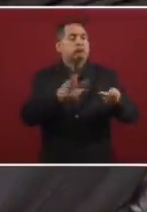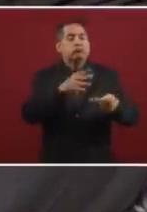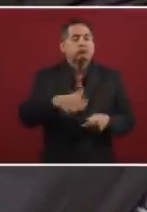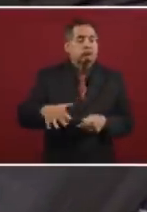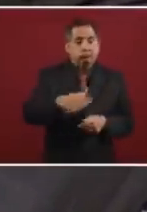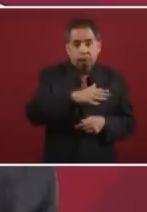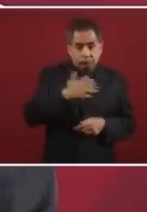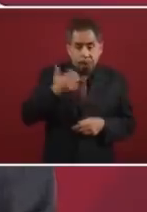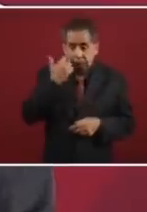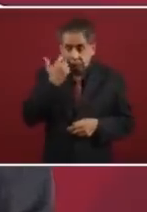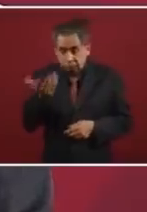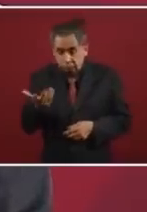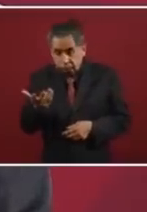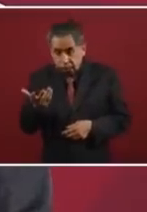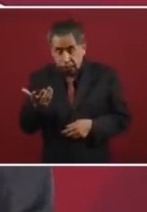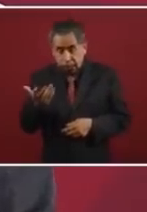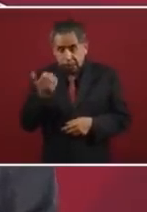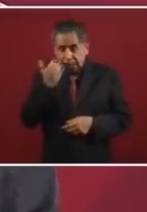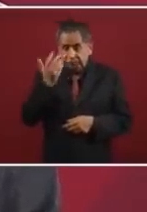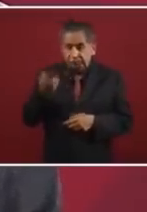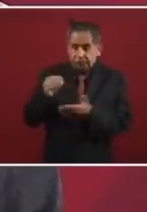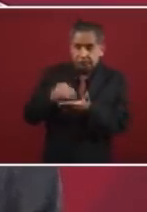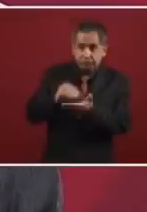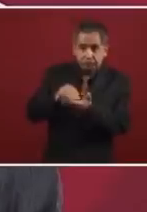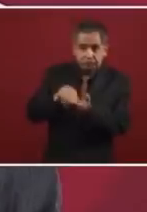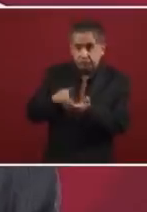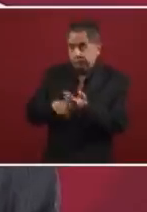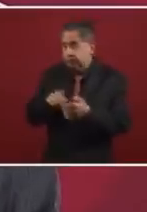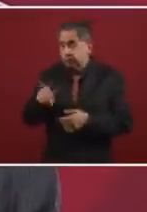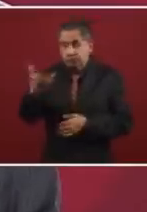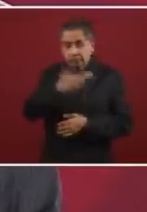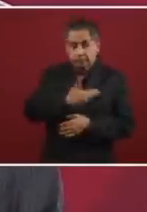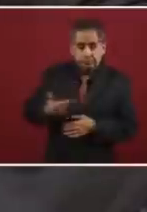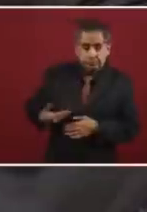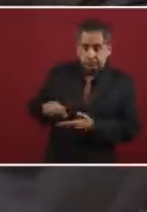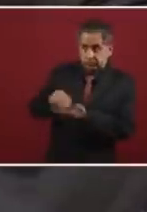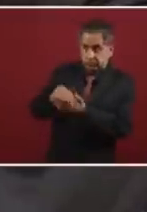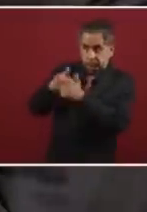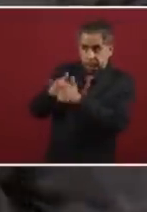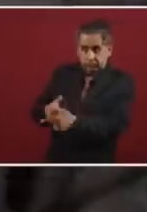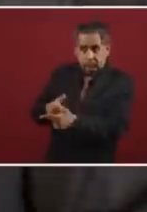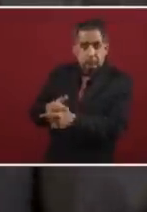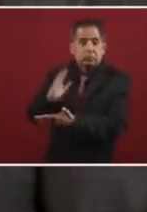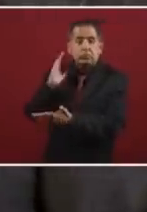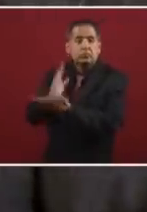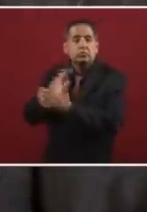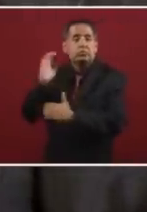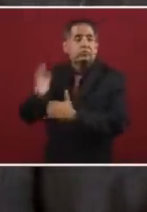quieren que continúe el presidente porque renuncie